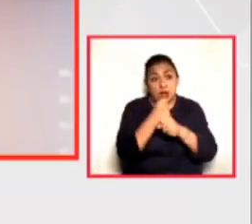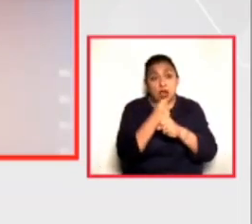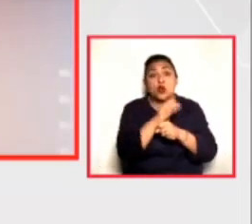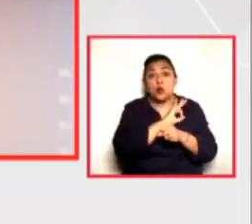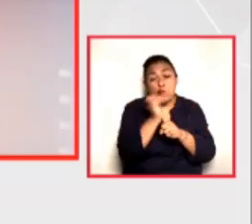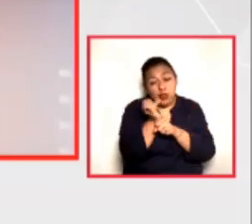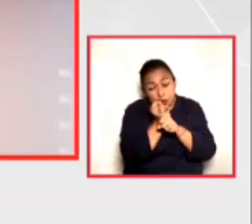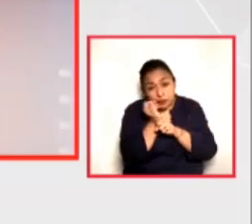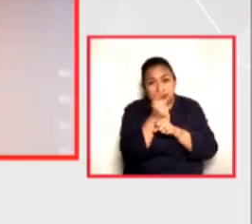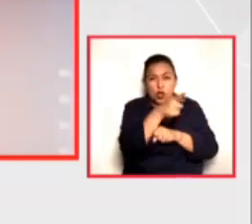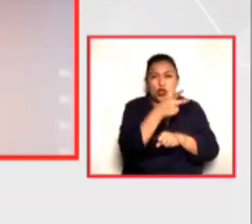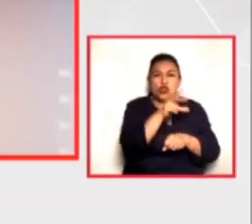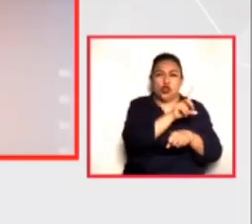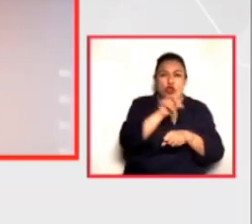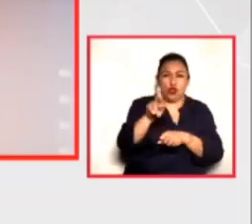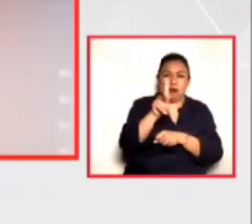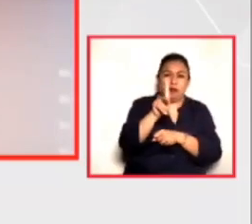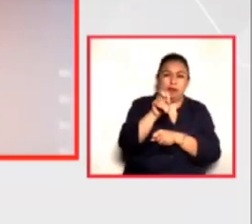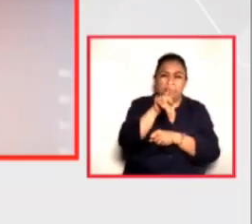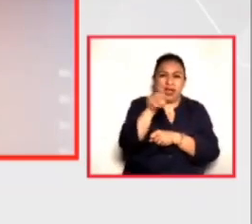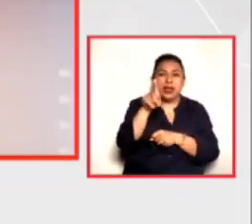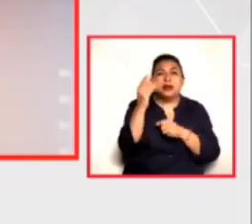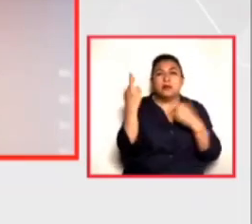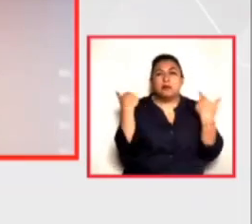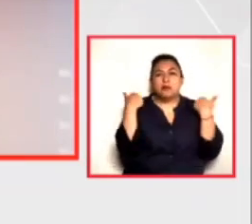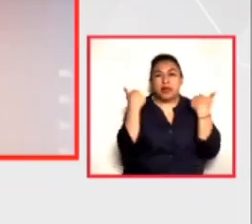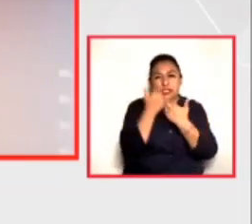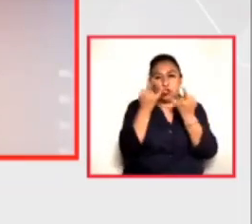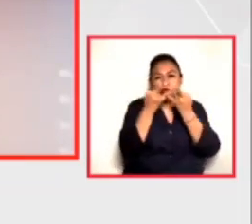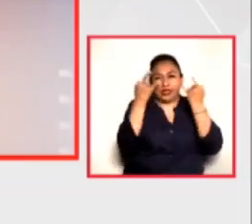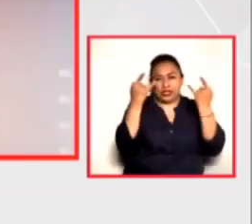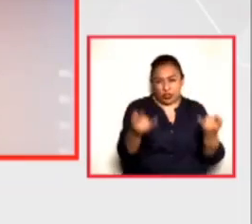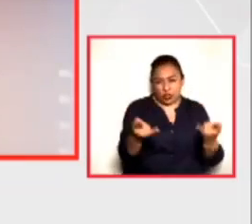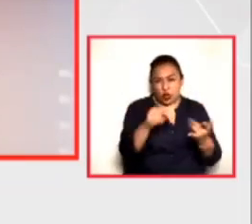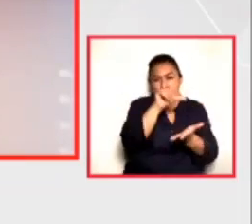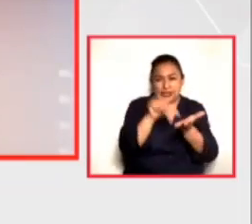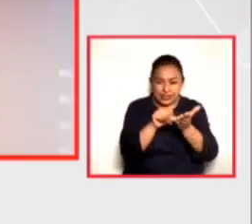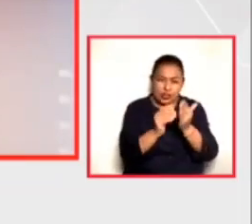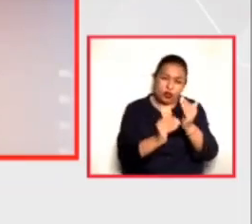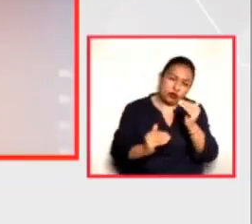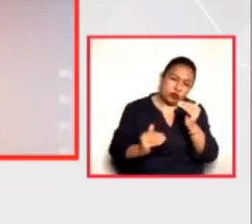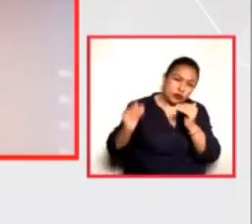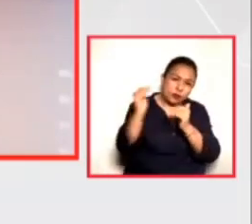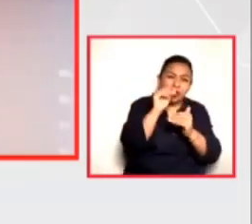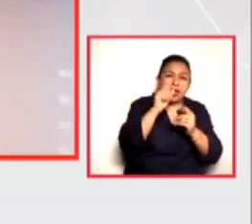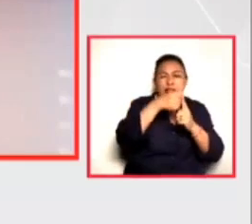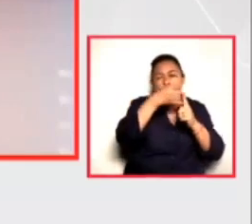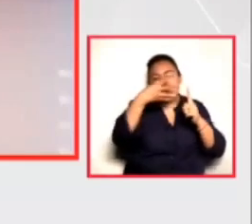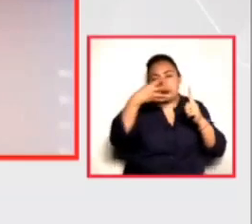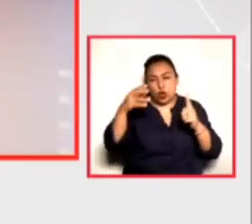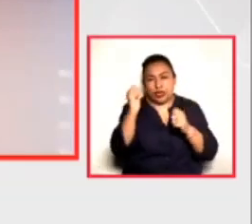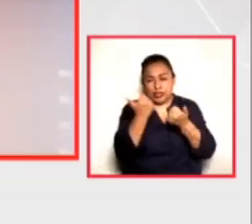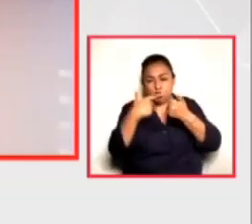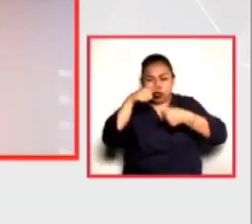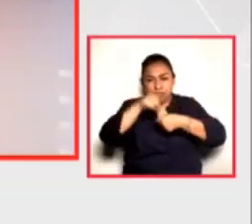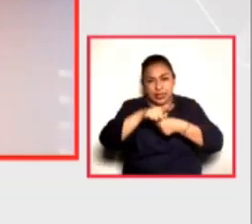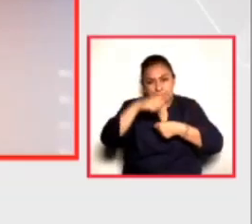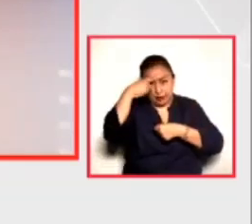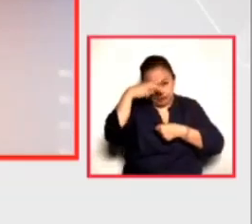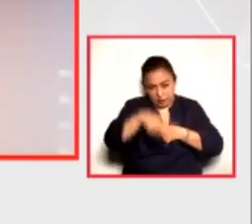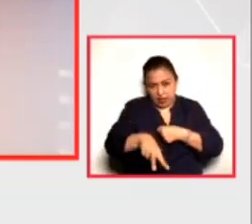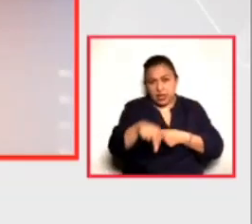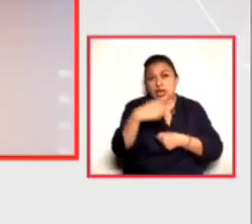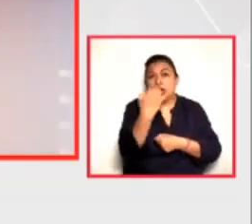Monfort es profesor de historia en el Centro de Investigaciones y Estudios Superiores en Antropología Social de México y académico en el Colegio de Historia